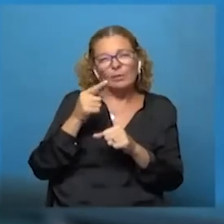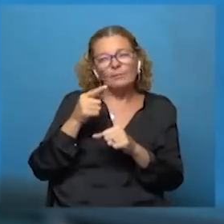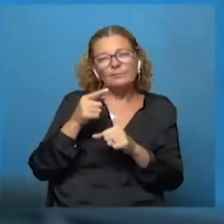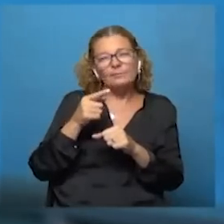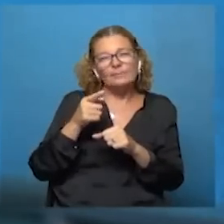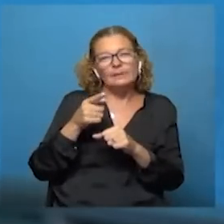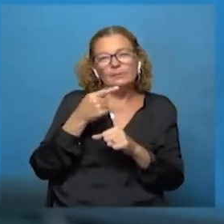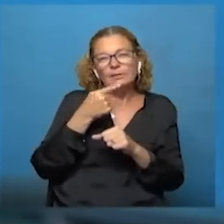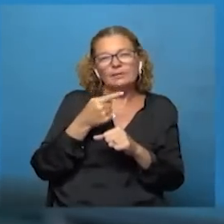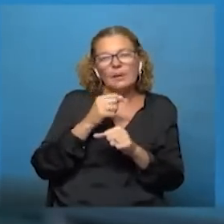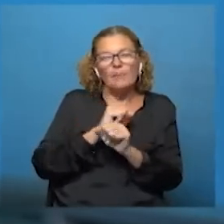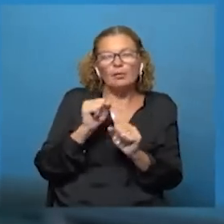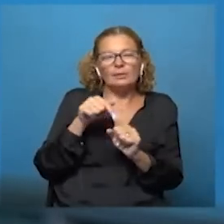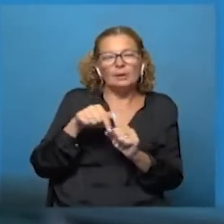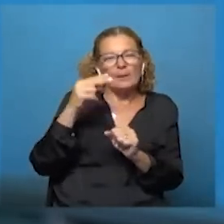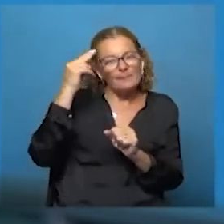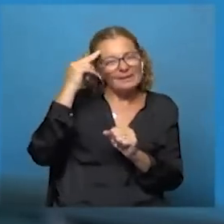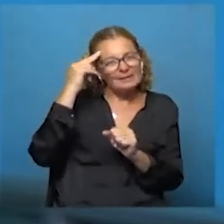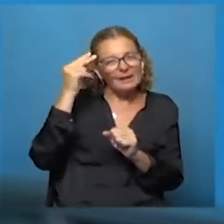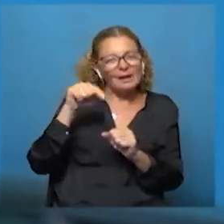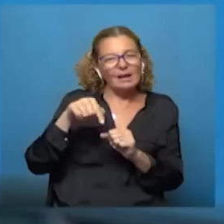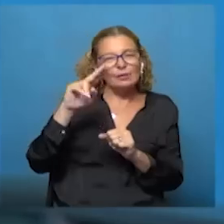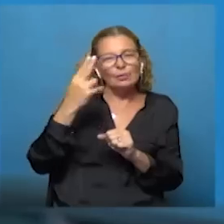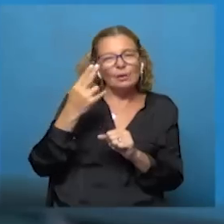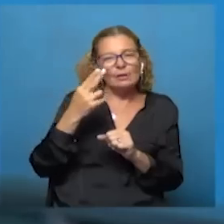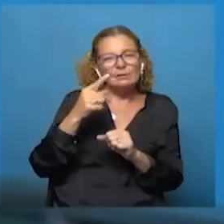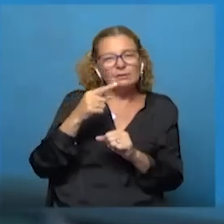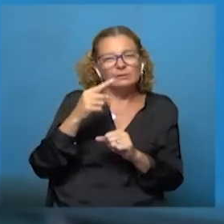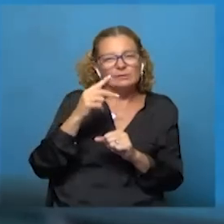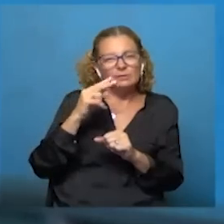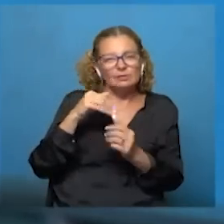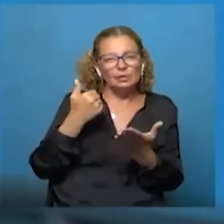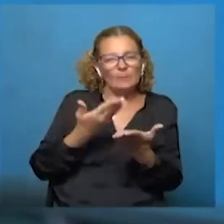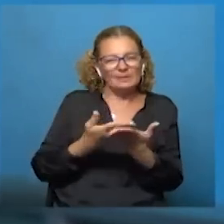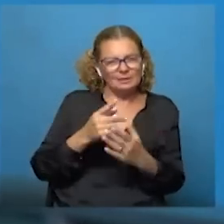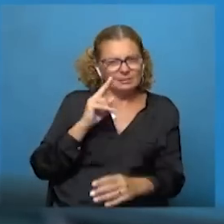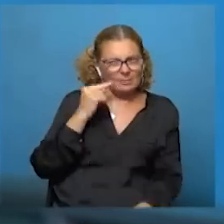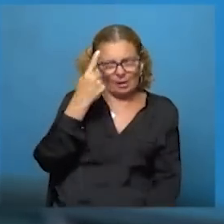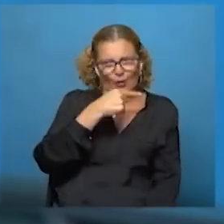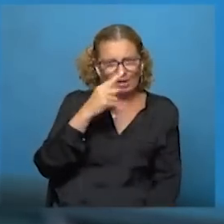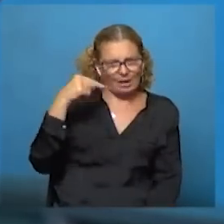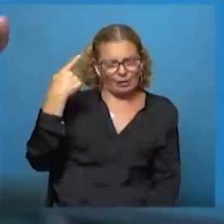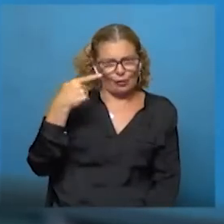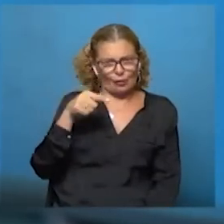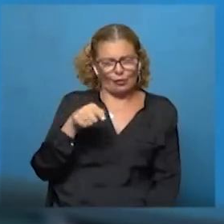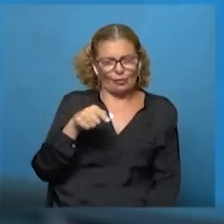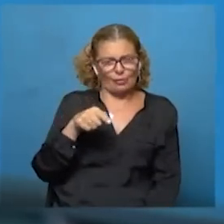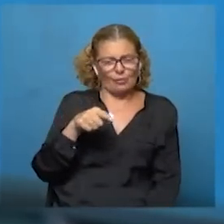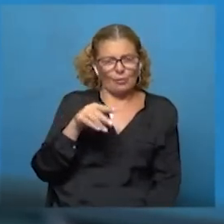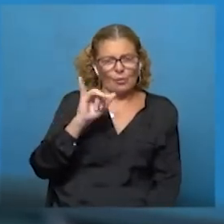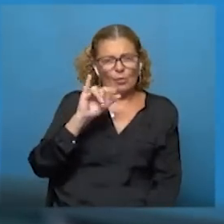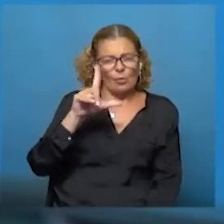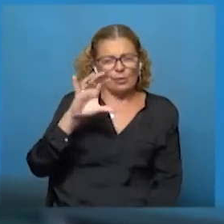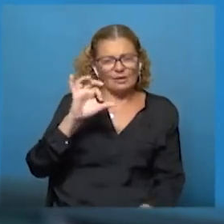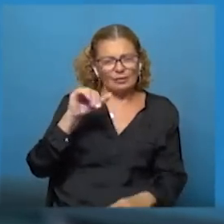lo llevamos a lo laico en nuestro país podría pensarse en Uruguay terminan con cara de loco cuando lo planteas y ahí está Wilson brun que es una persona que